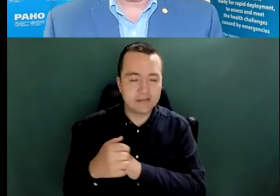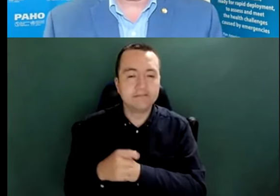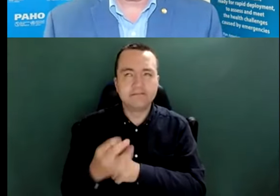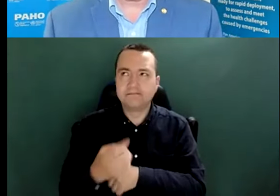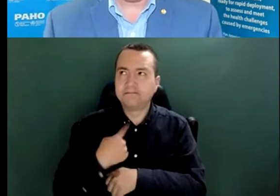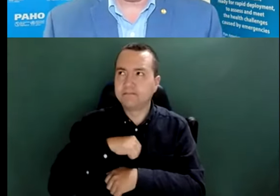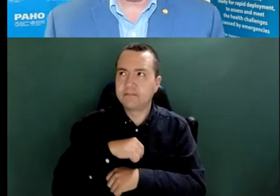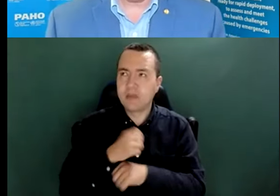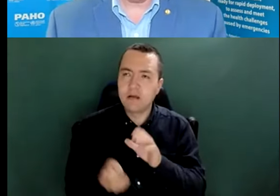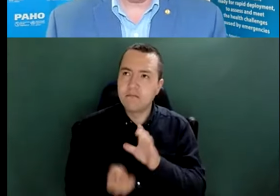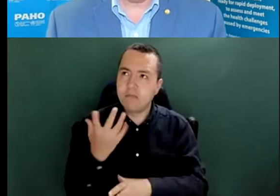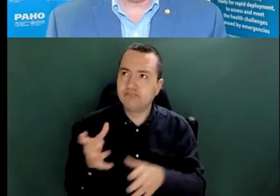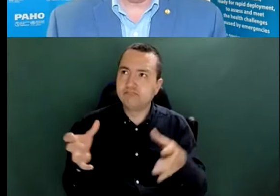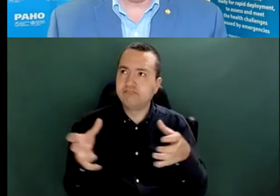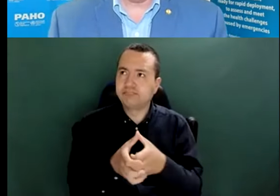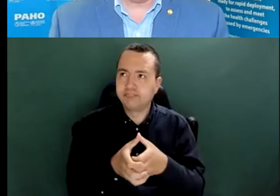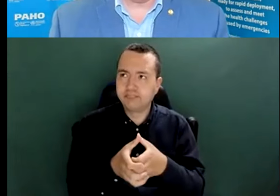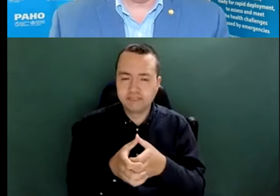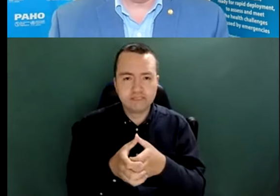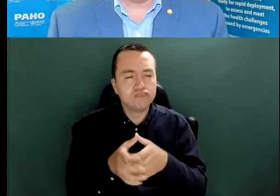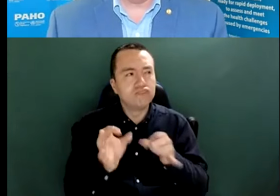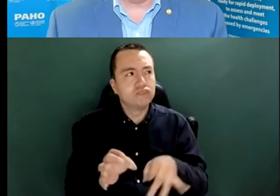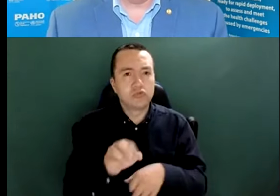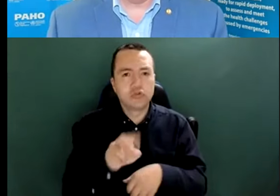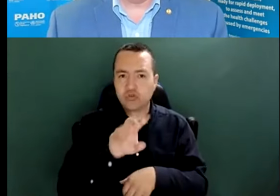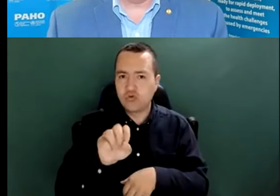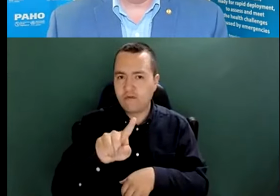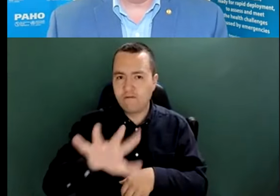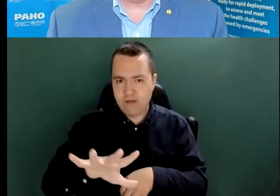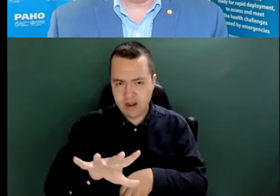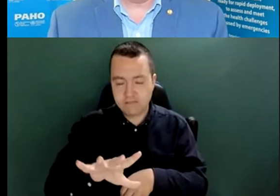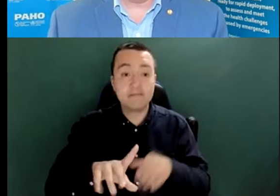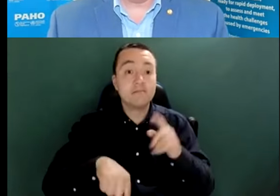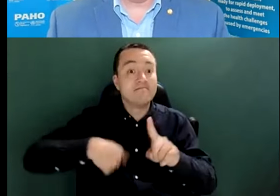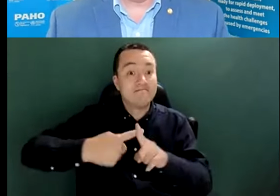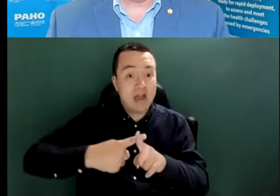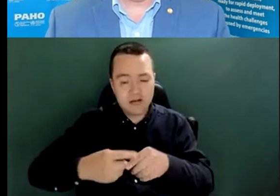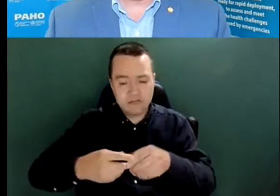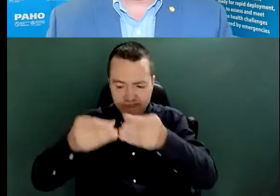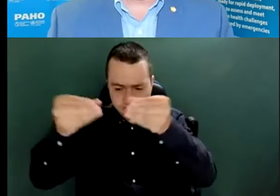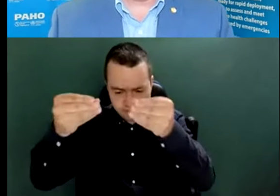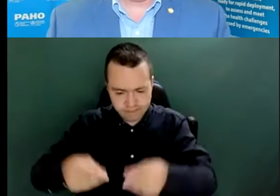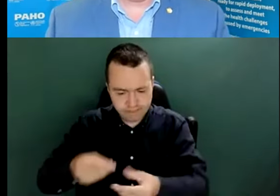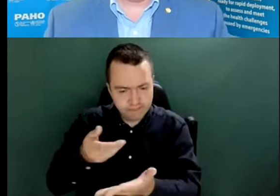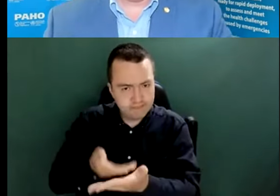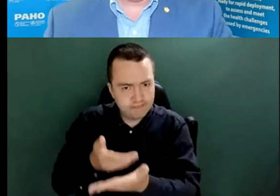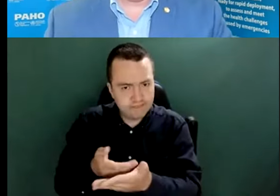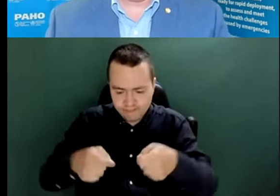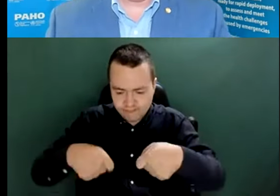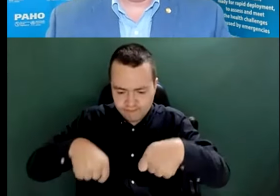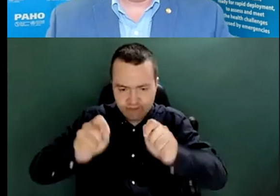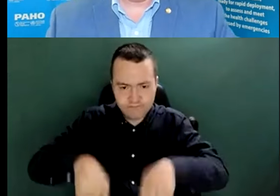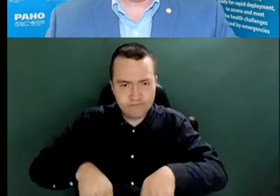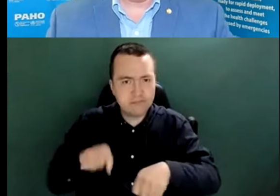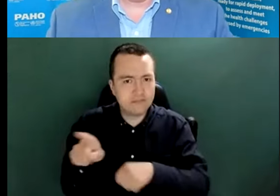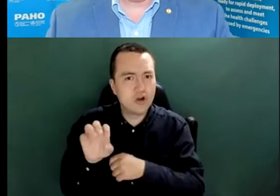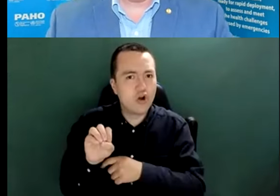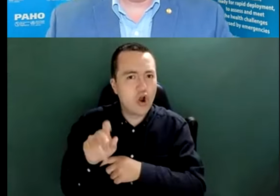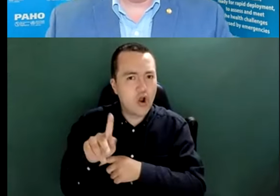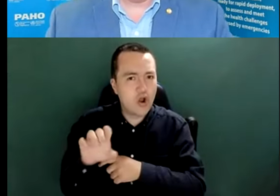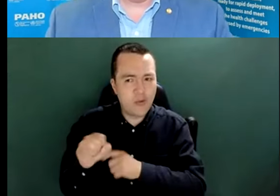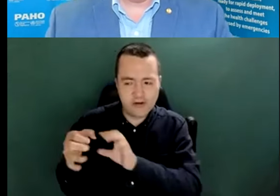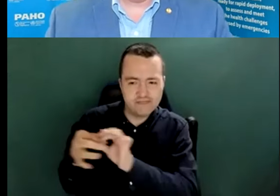2015 y formalizamos un memorando de entendimiento con la OPS en el 2019, como dijo James, pero ya llevamos muchos años